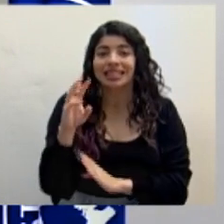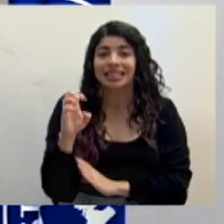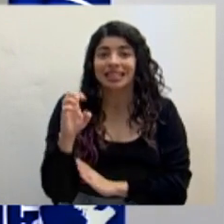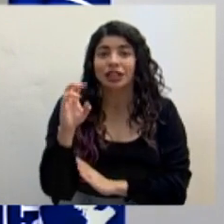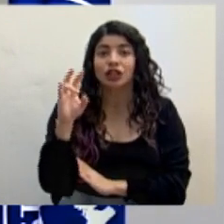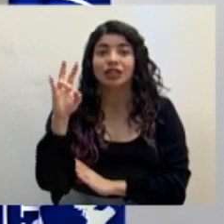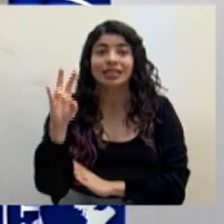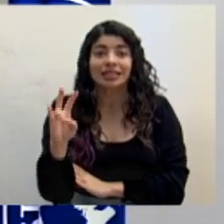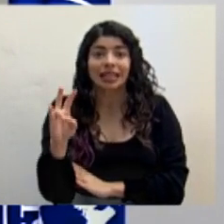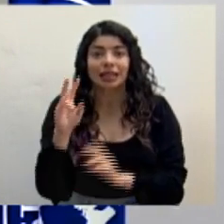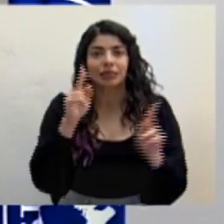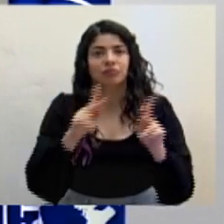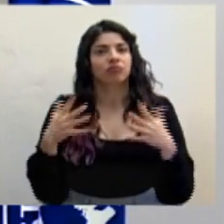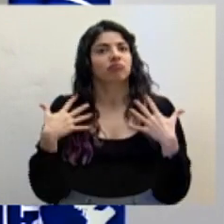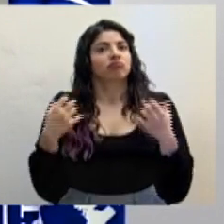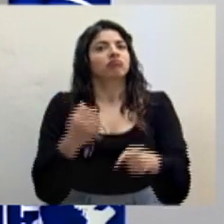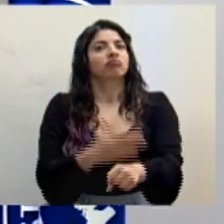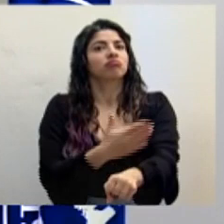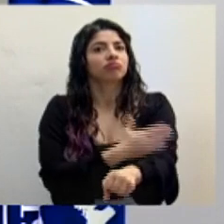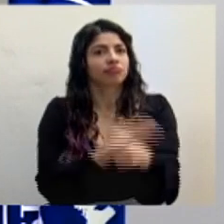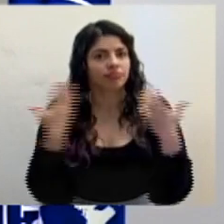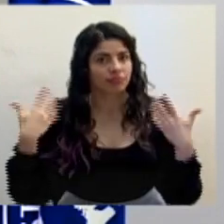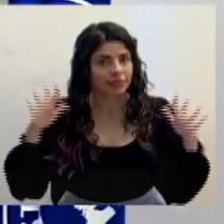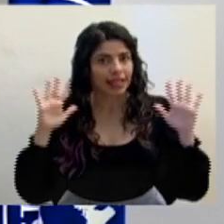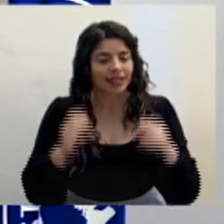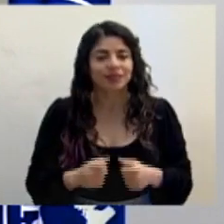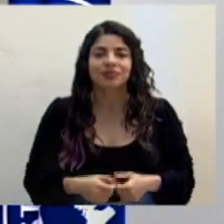133.607 personas recuperadas.